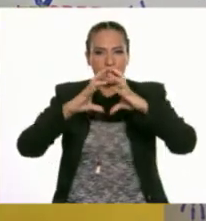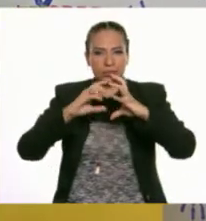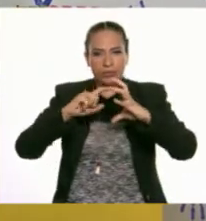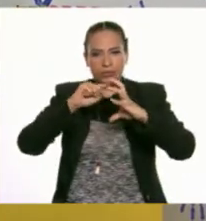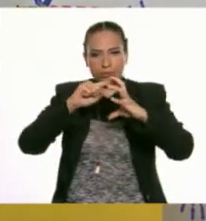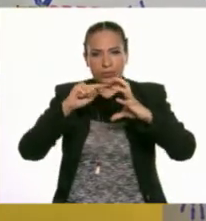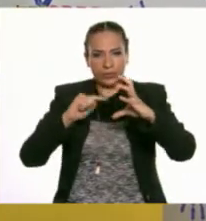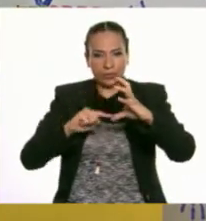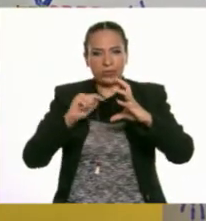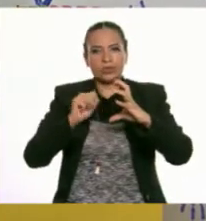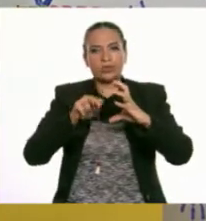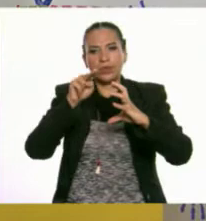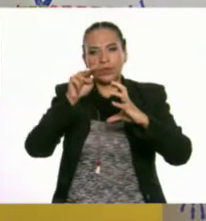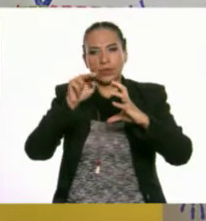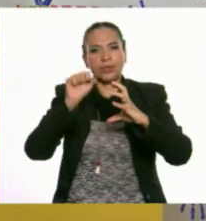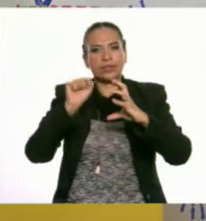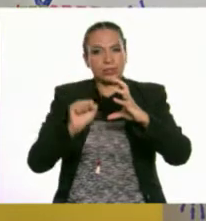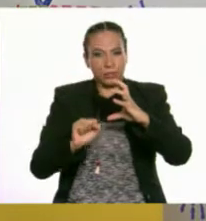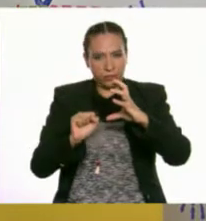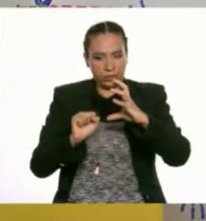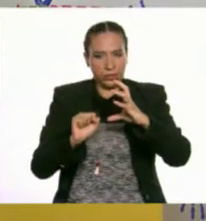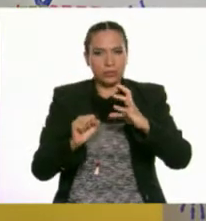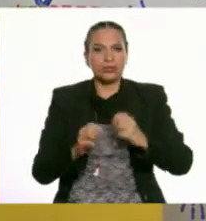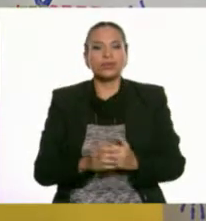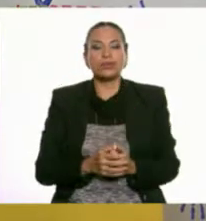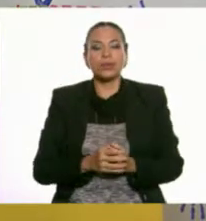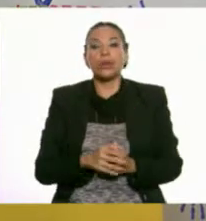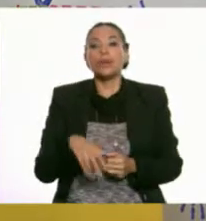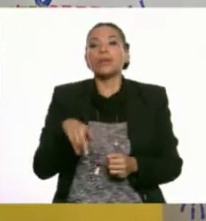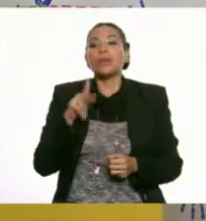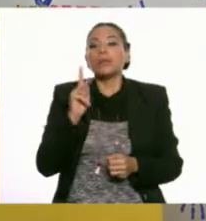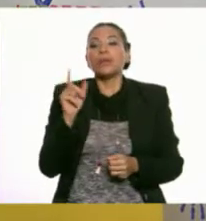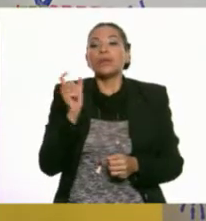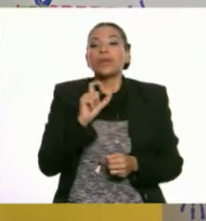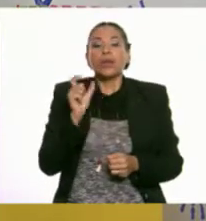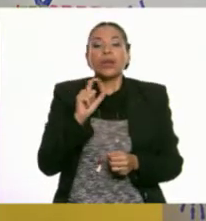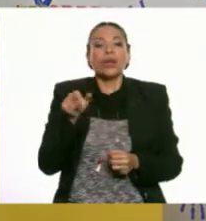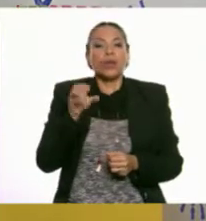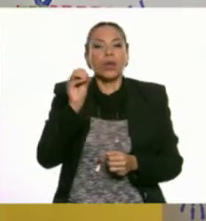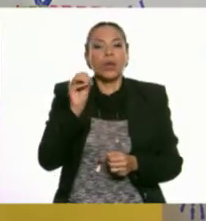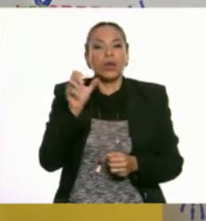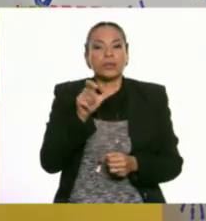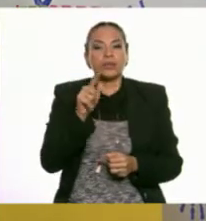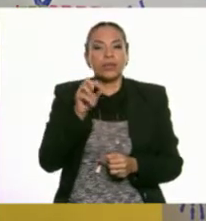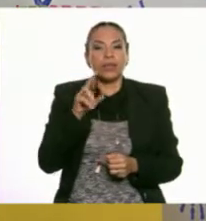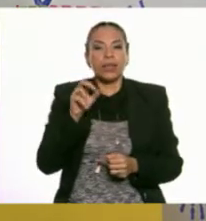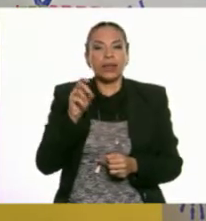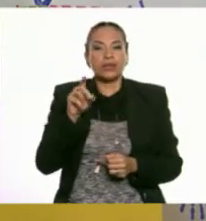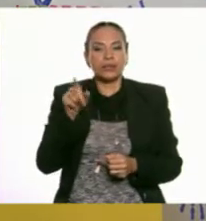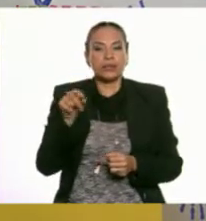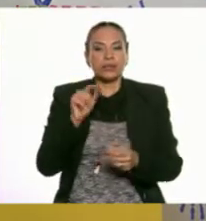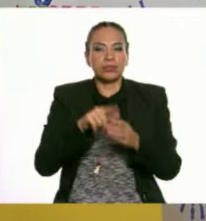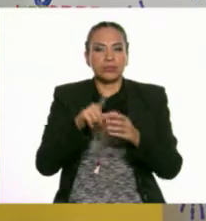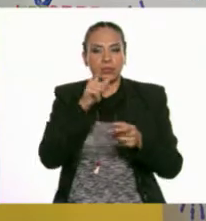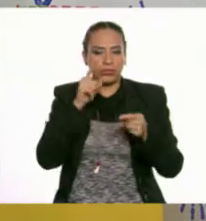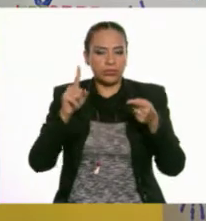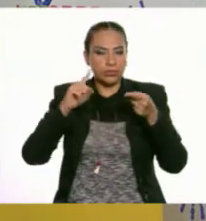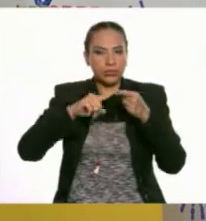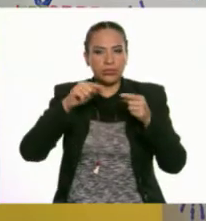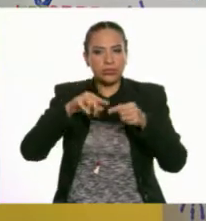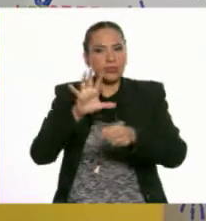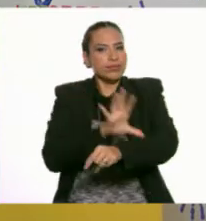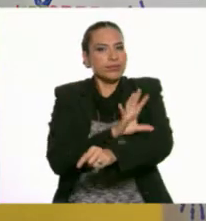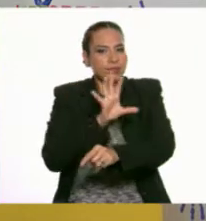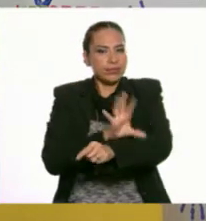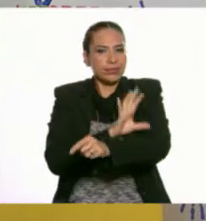que tenemos dos polos, norte y sur. Pero cuando Ørsted conectó un alambre a una batería